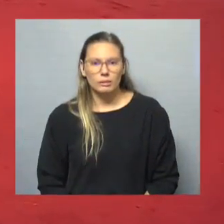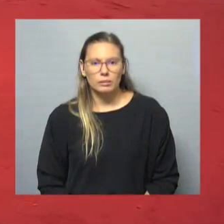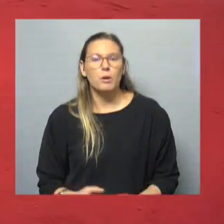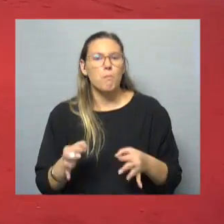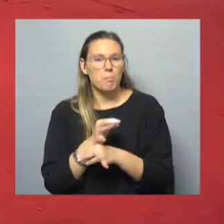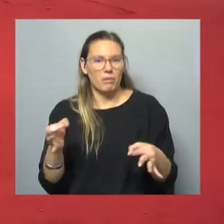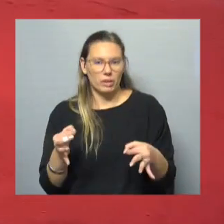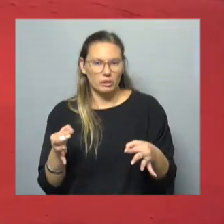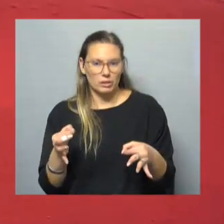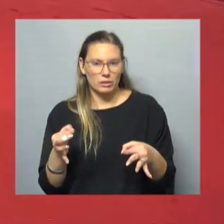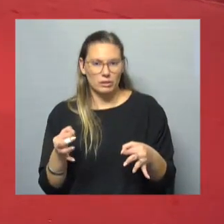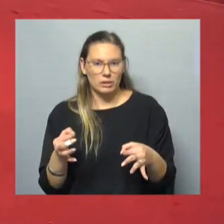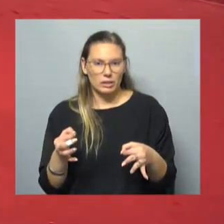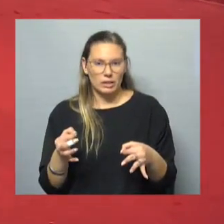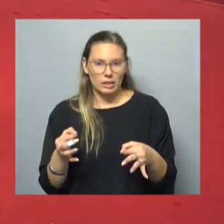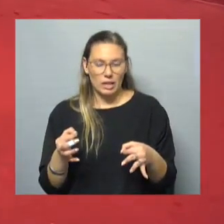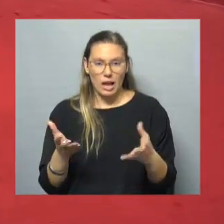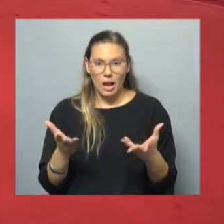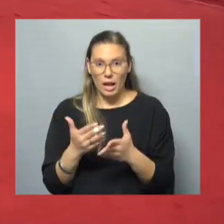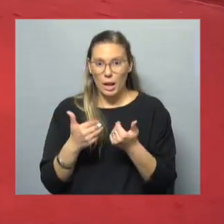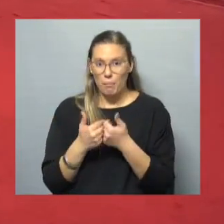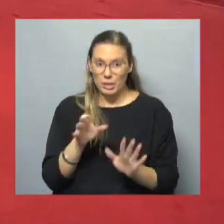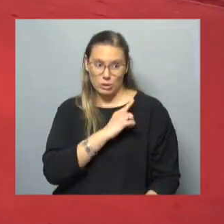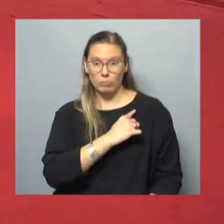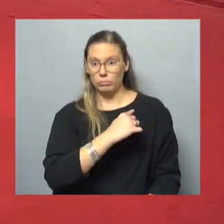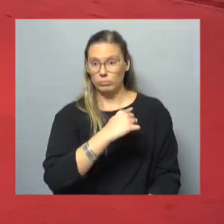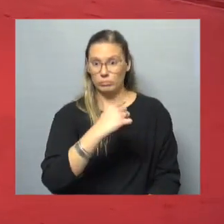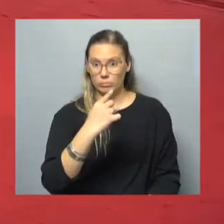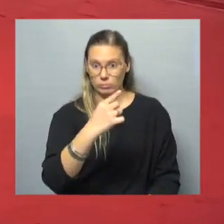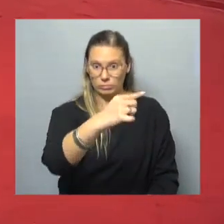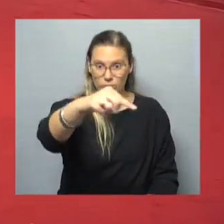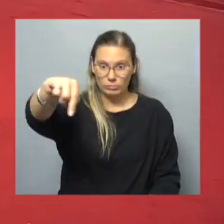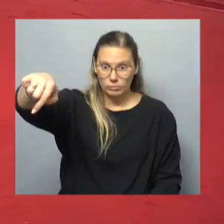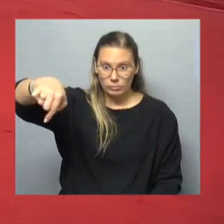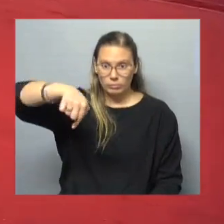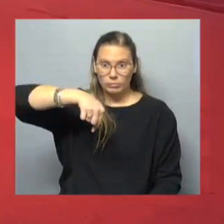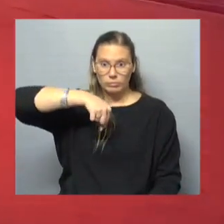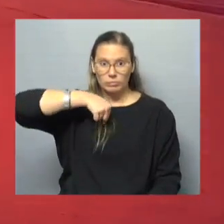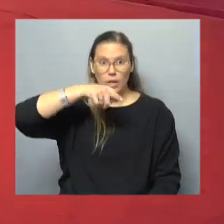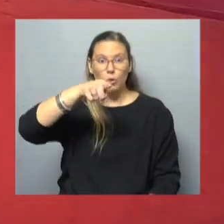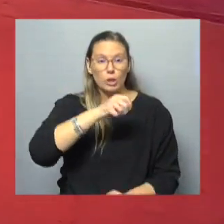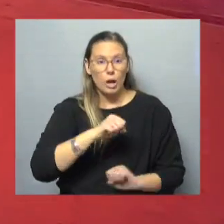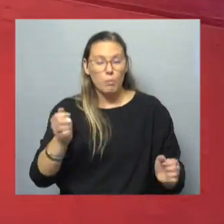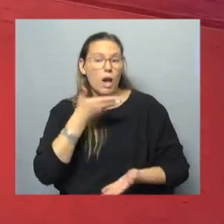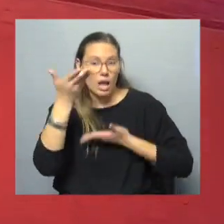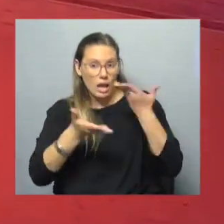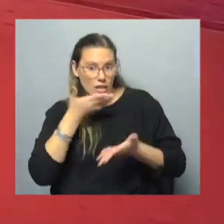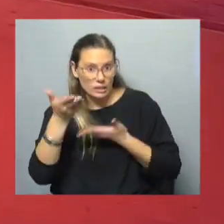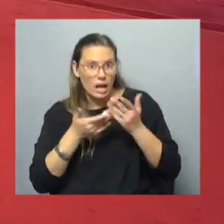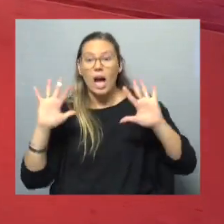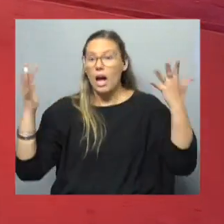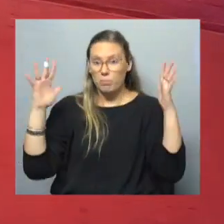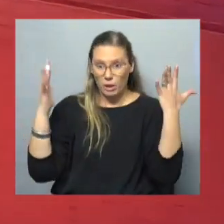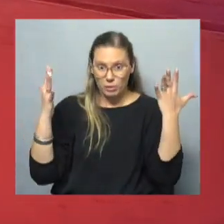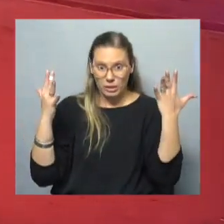Bárbaro. Y bueno, y entonces arranco yendo para allá, doy la vuelta y vengo para acá. Y ustedes pueden cantar ahí atrás de cámara, aplaudir